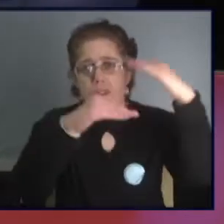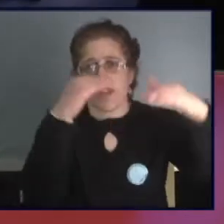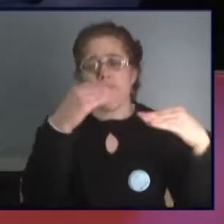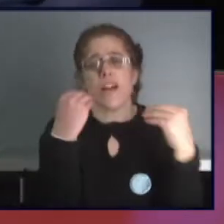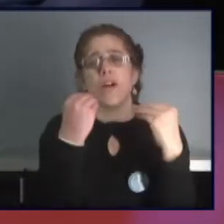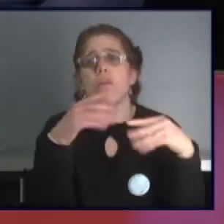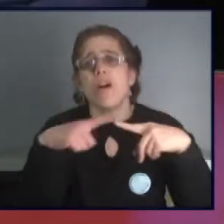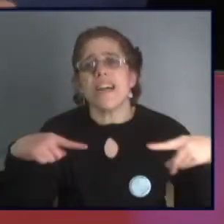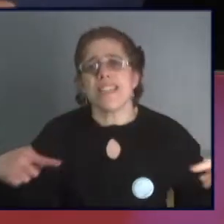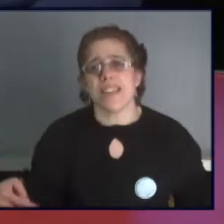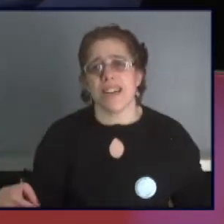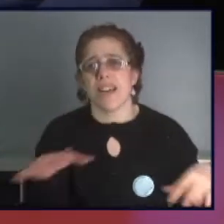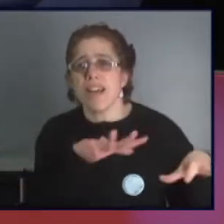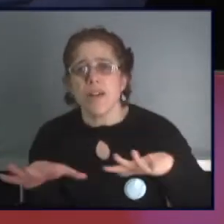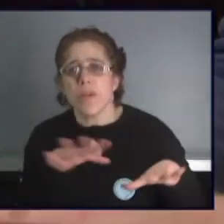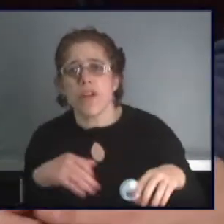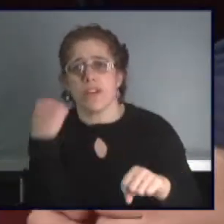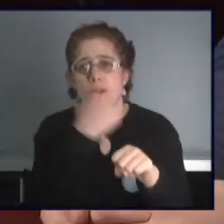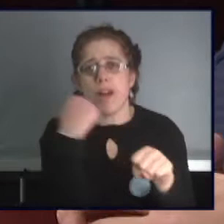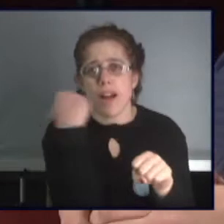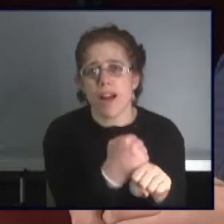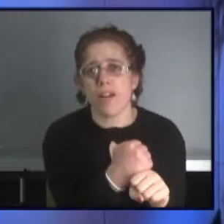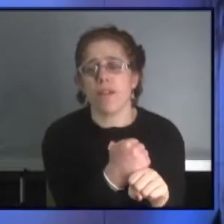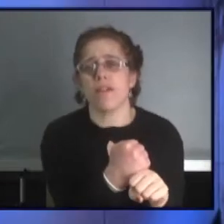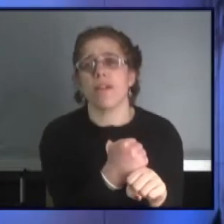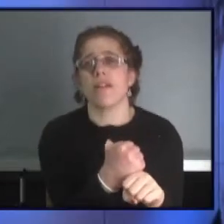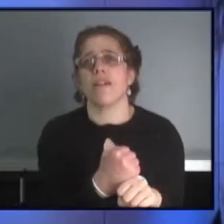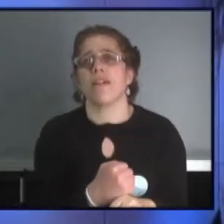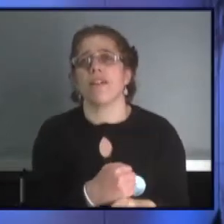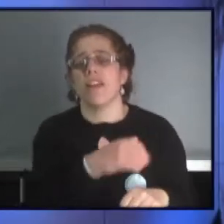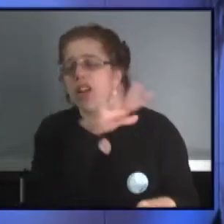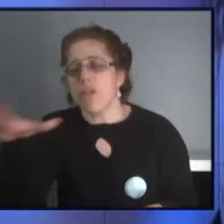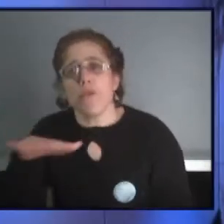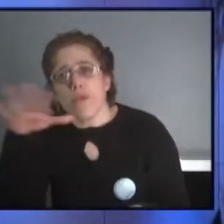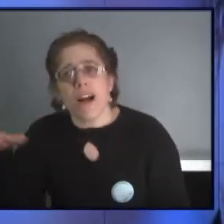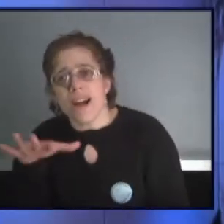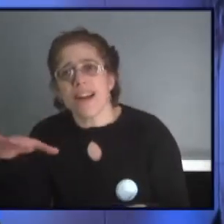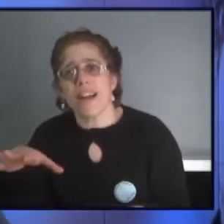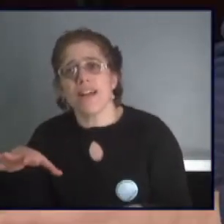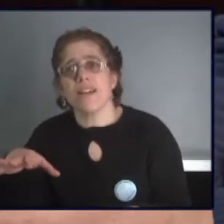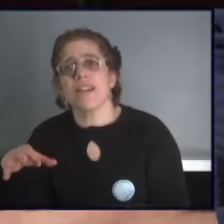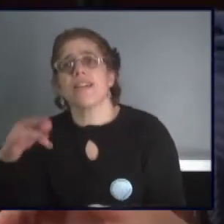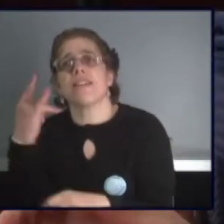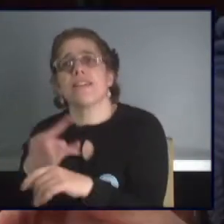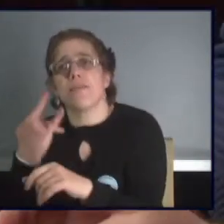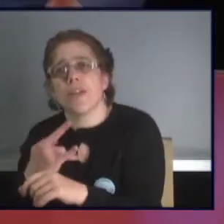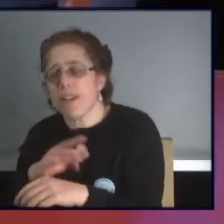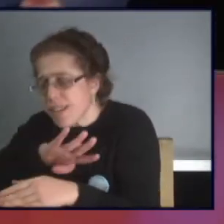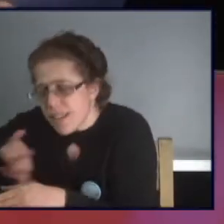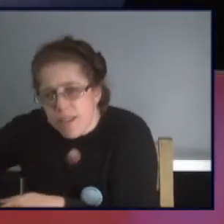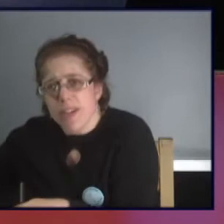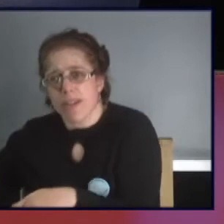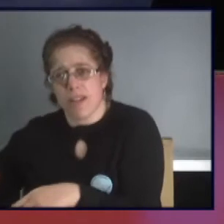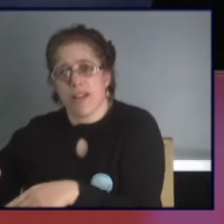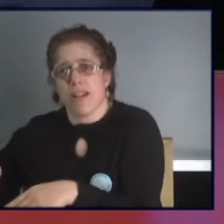los intereses del movimiento obrero de los trabajadores de los sectores que siempre están desplazados por